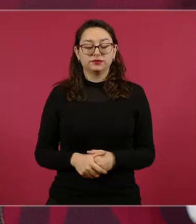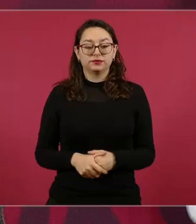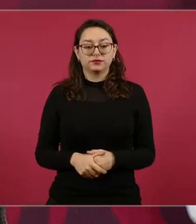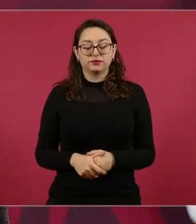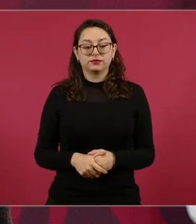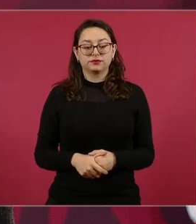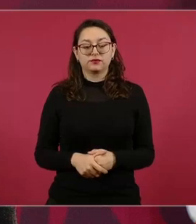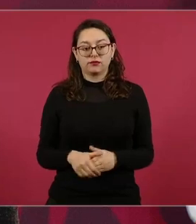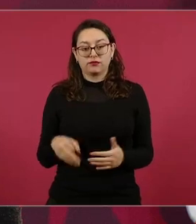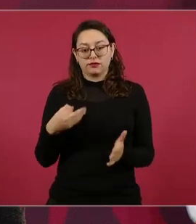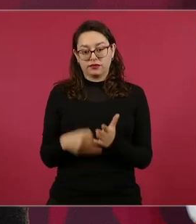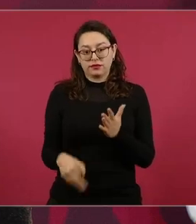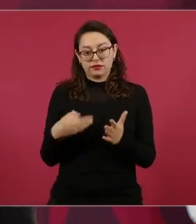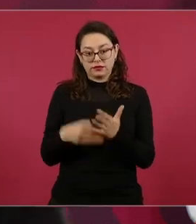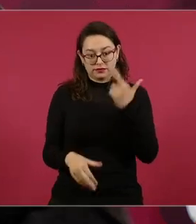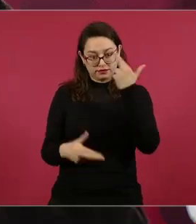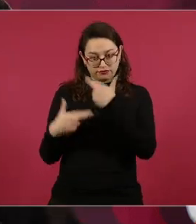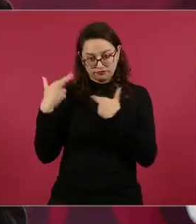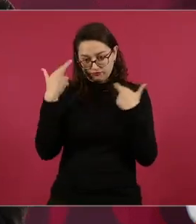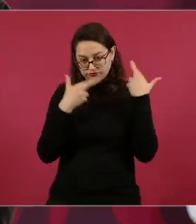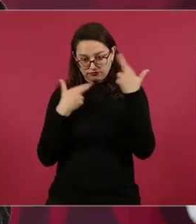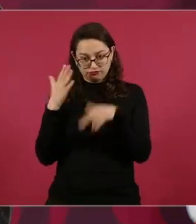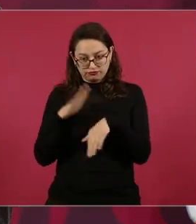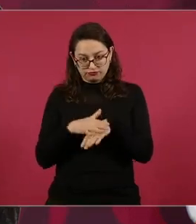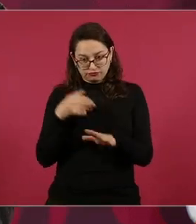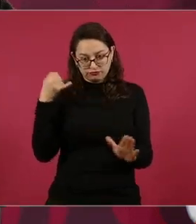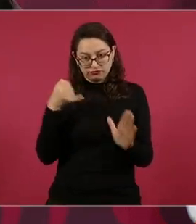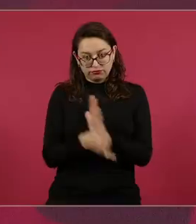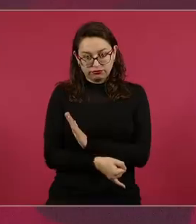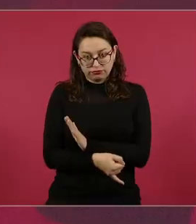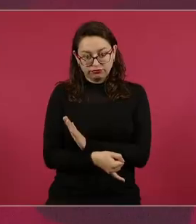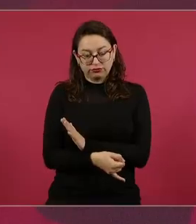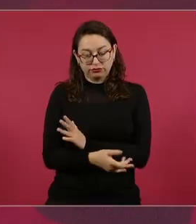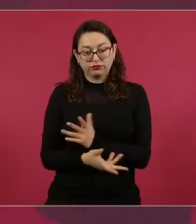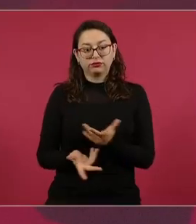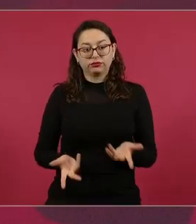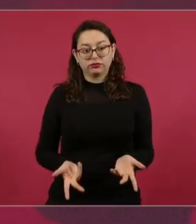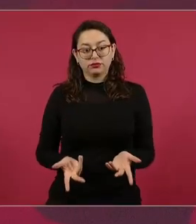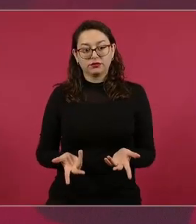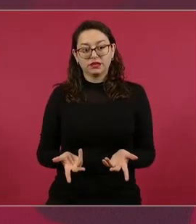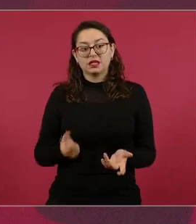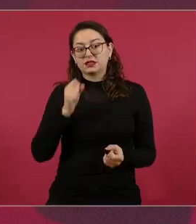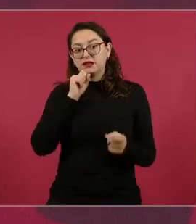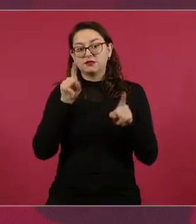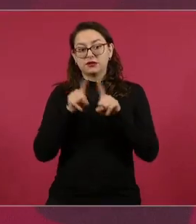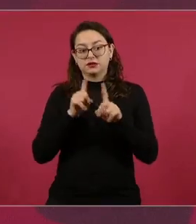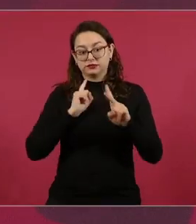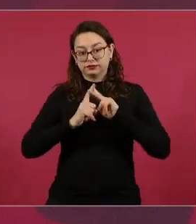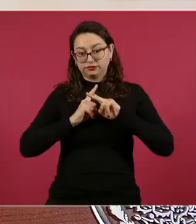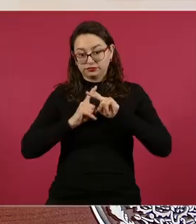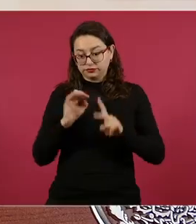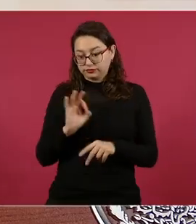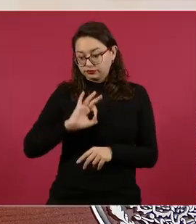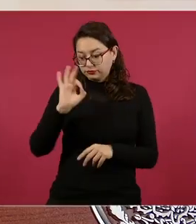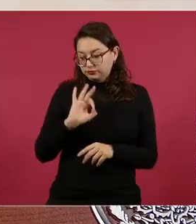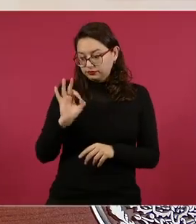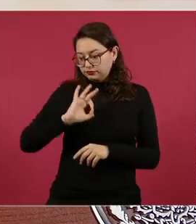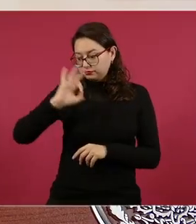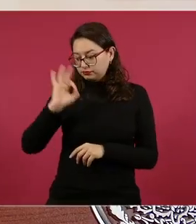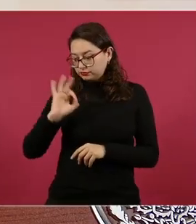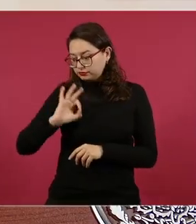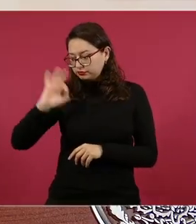me falta revisarlo. O sea, la última revisión y la actualización de cifras, porque quiero que